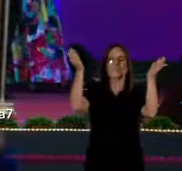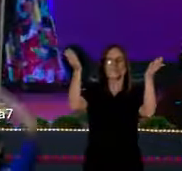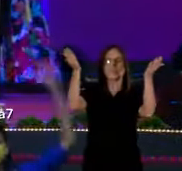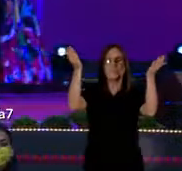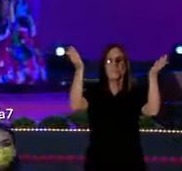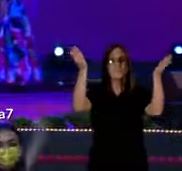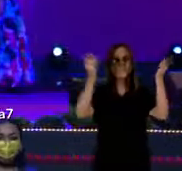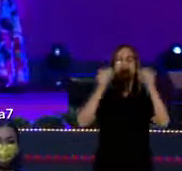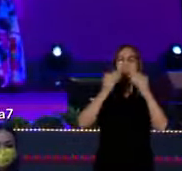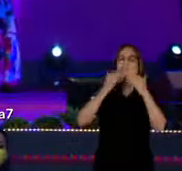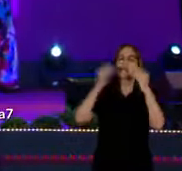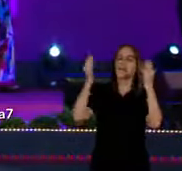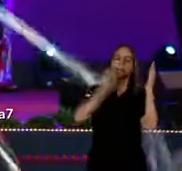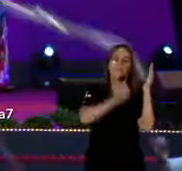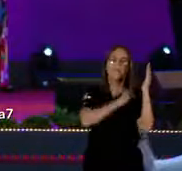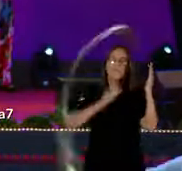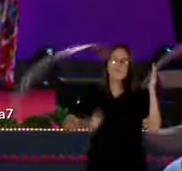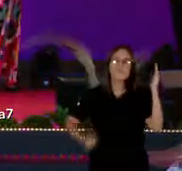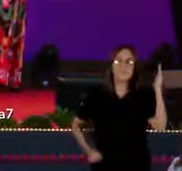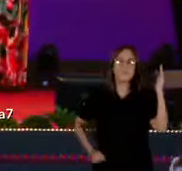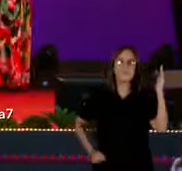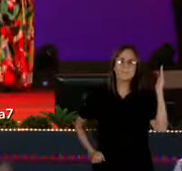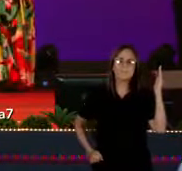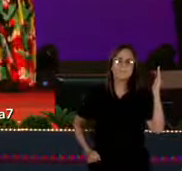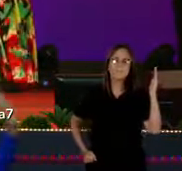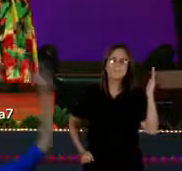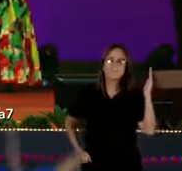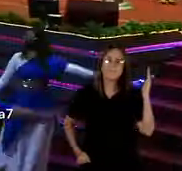Jesús. Gracias, Señor.